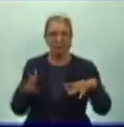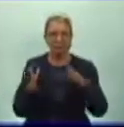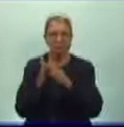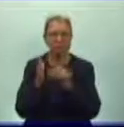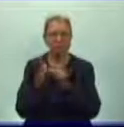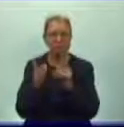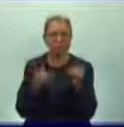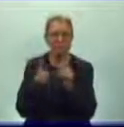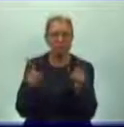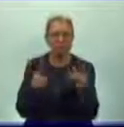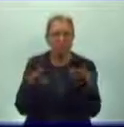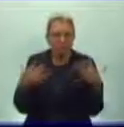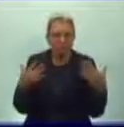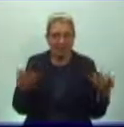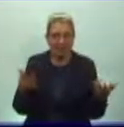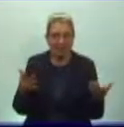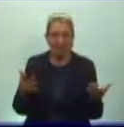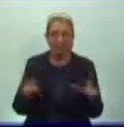de...